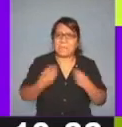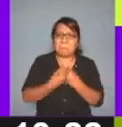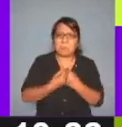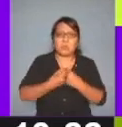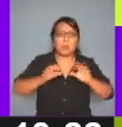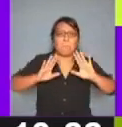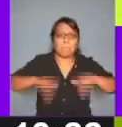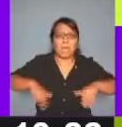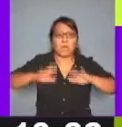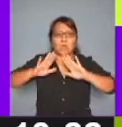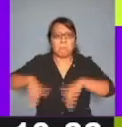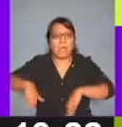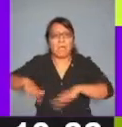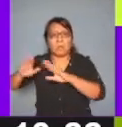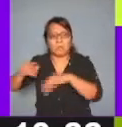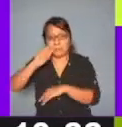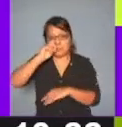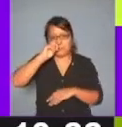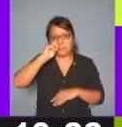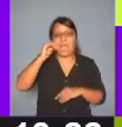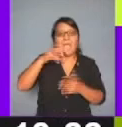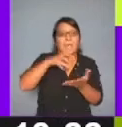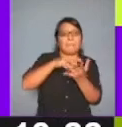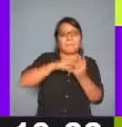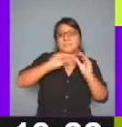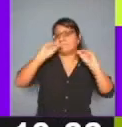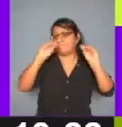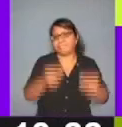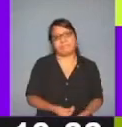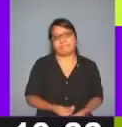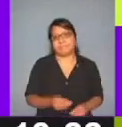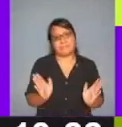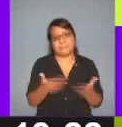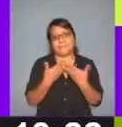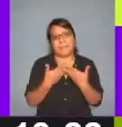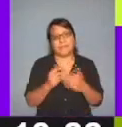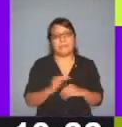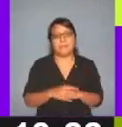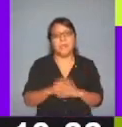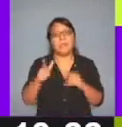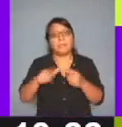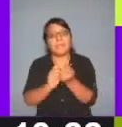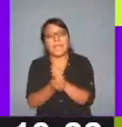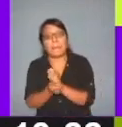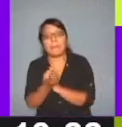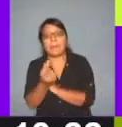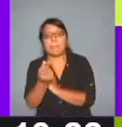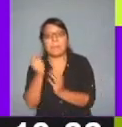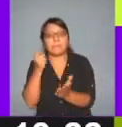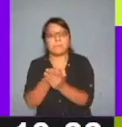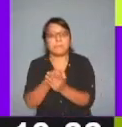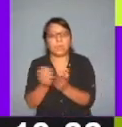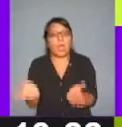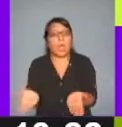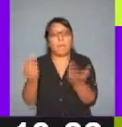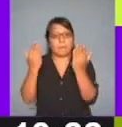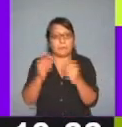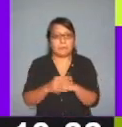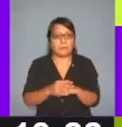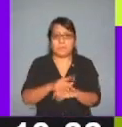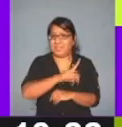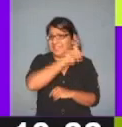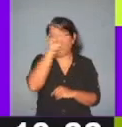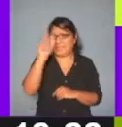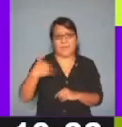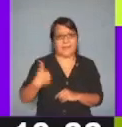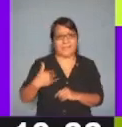de empresas modificación de los esquemas tarifarios también en todo el país y que en